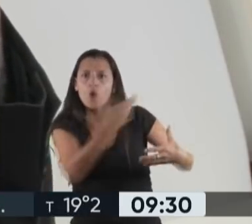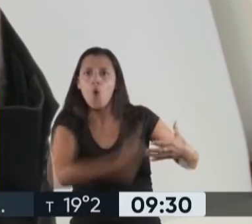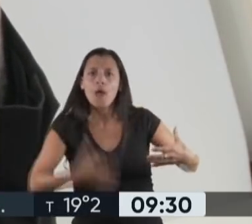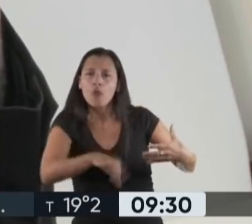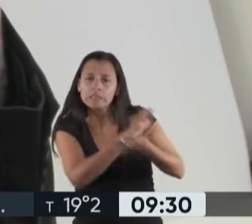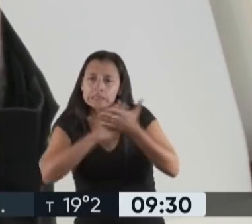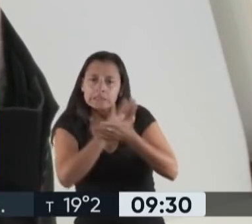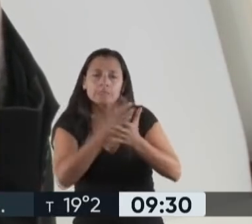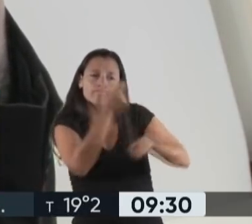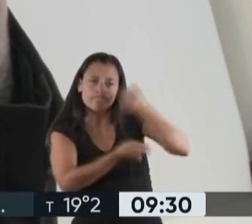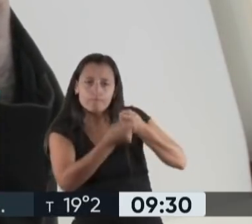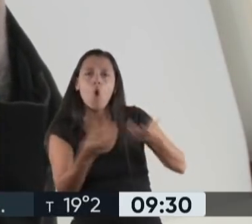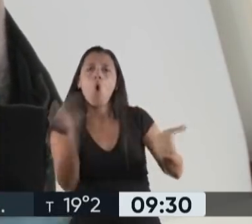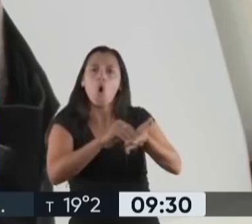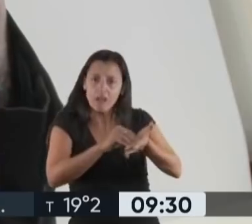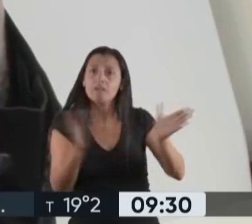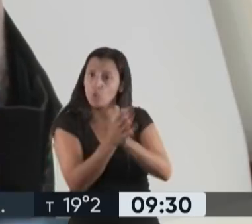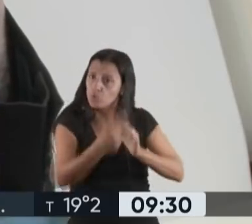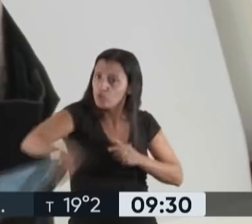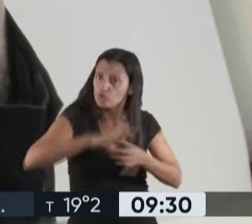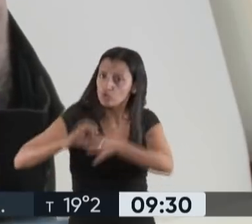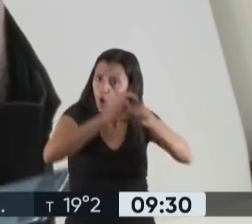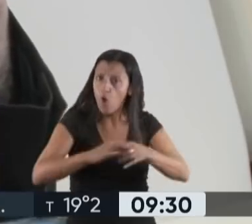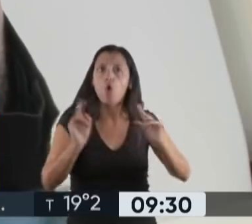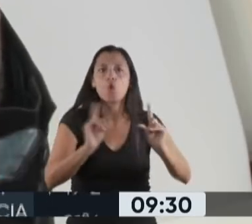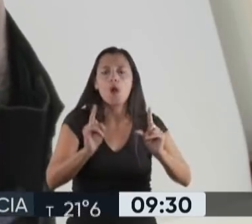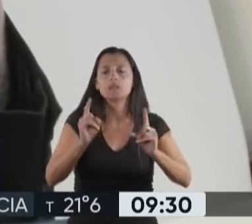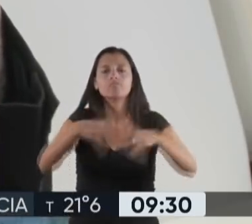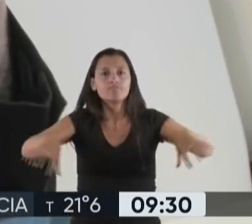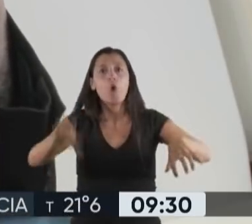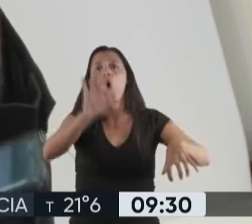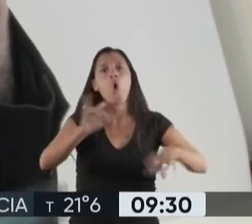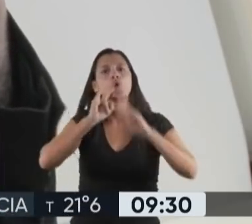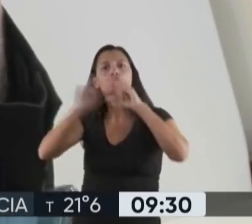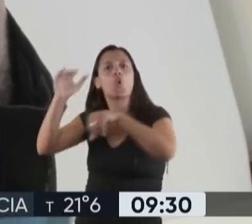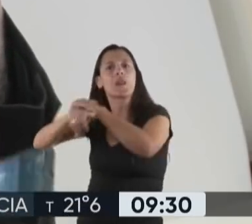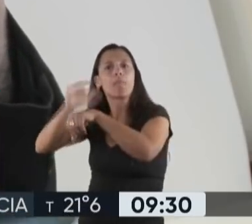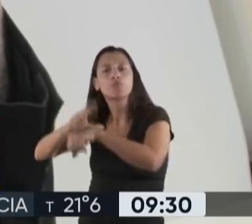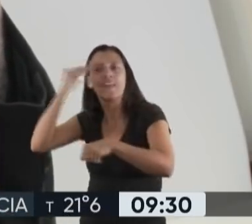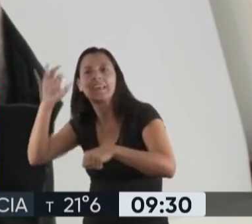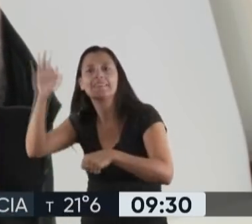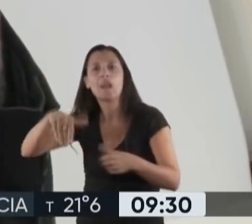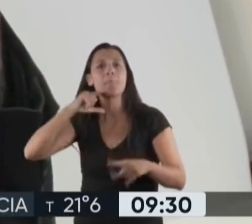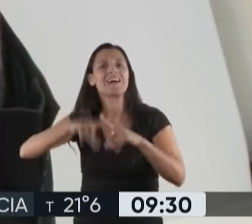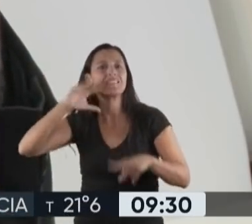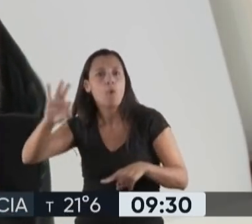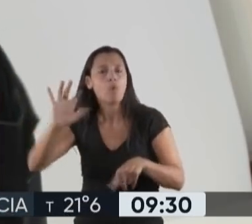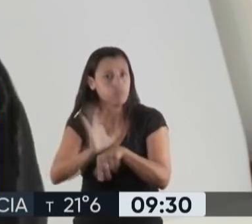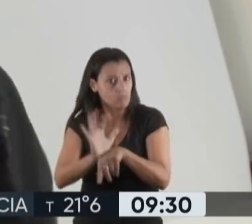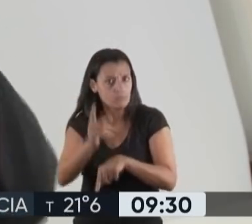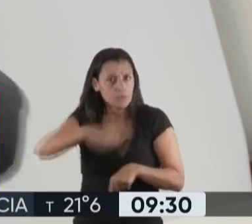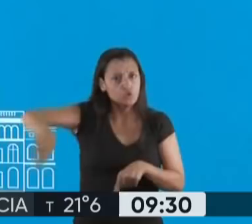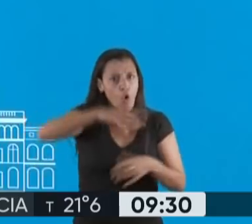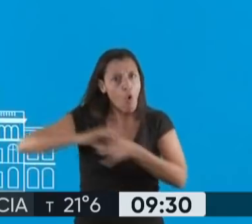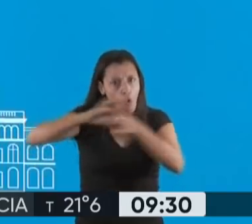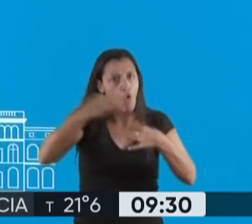Parlamento, con Juntos por el Cambio y no explícitamente con Cristina Kirchner, con Máximo Kirchner y todos los integrantes del Frente de